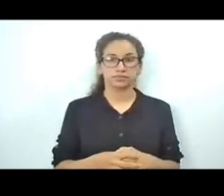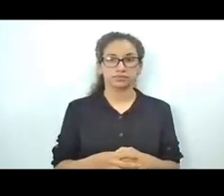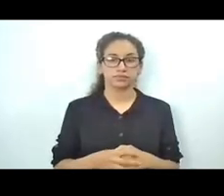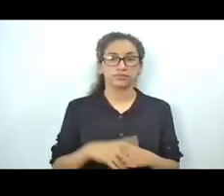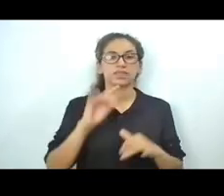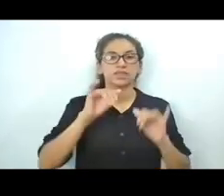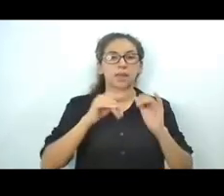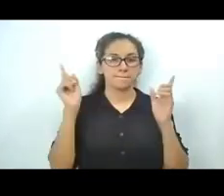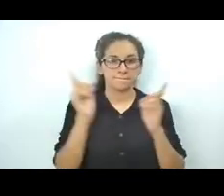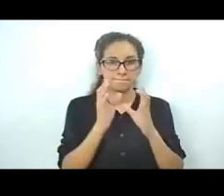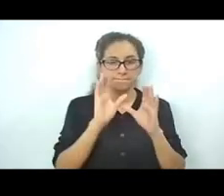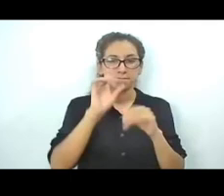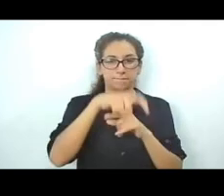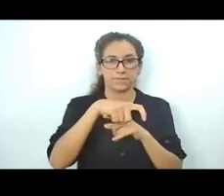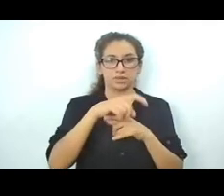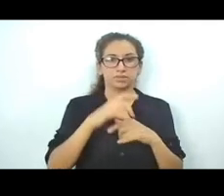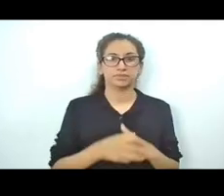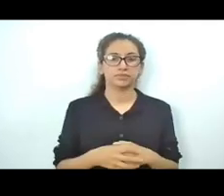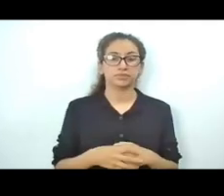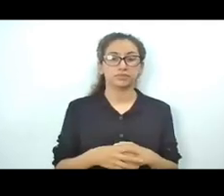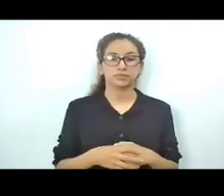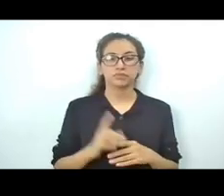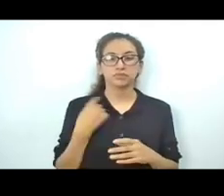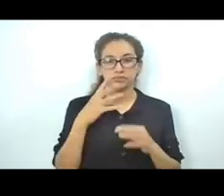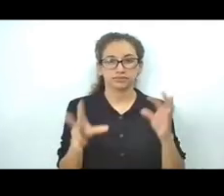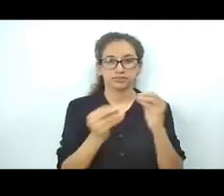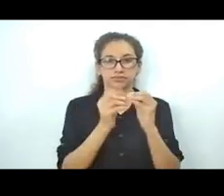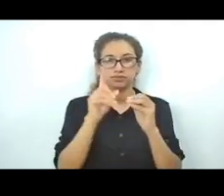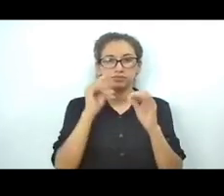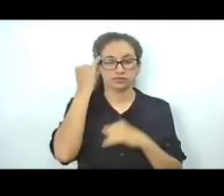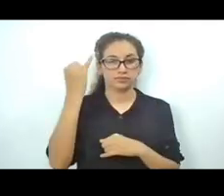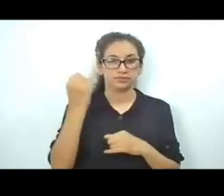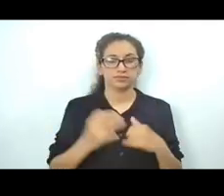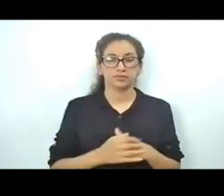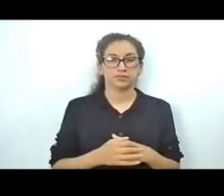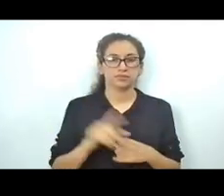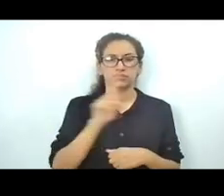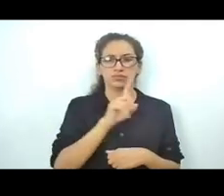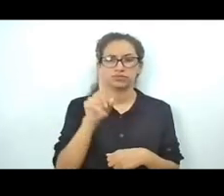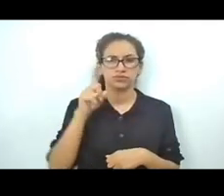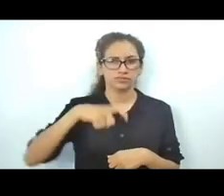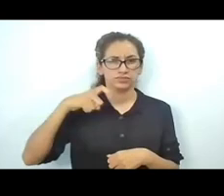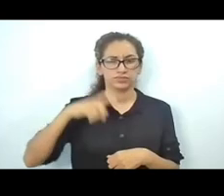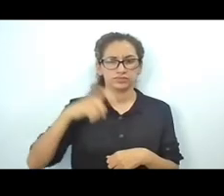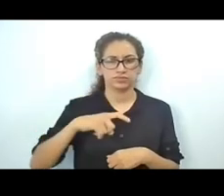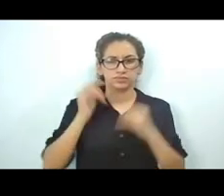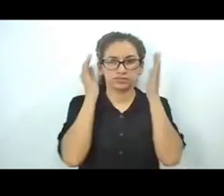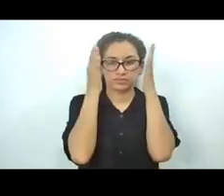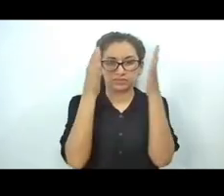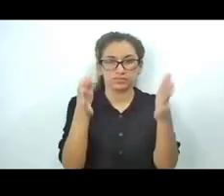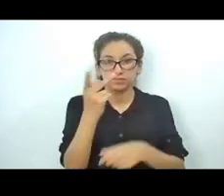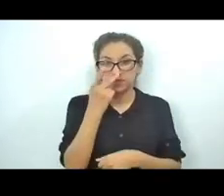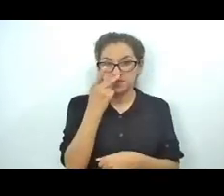flacidez, ¿no? Ujú. Y también ahí resaltar un poquito la idea de que no necesariamente la focalización del pene